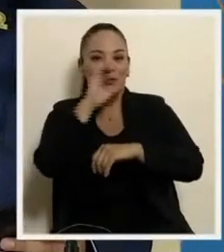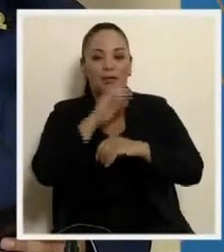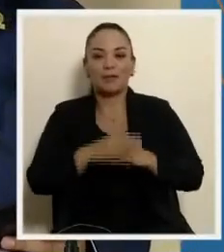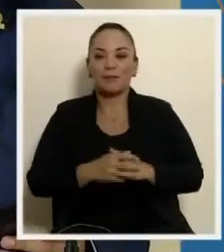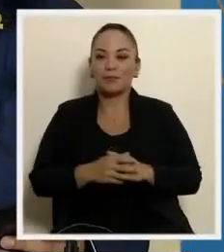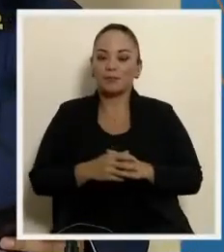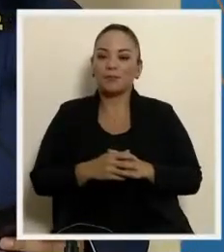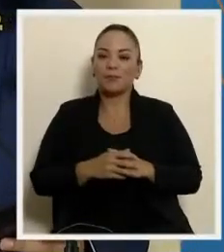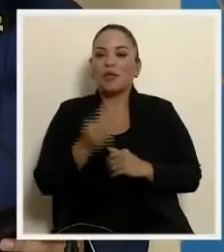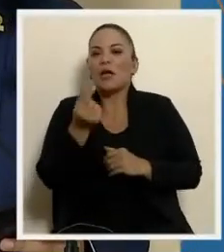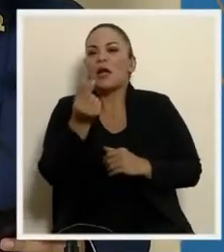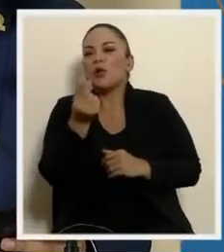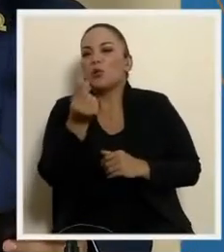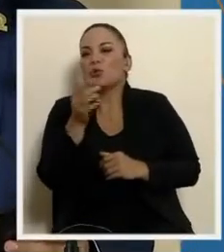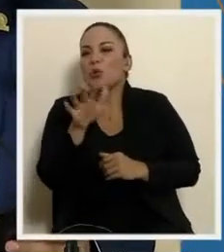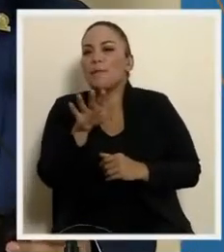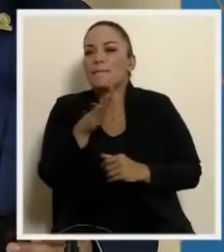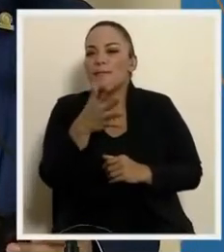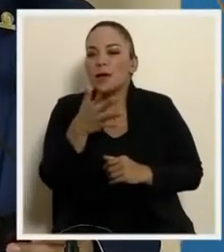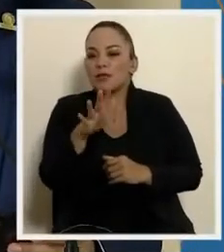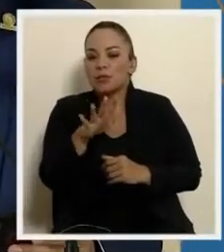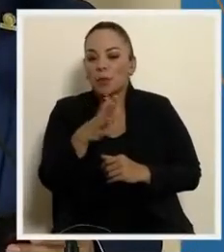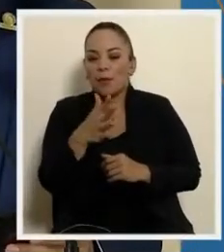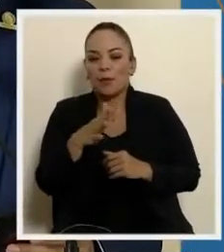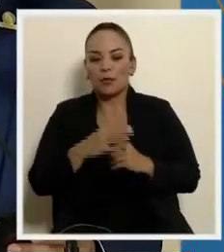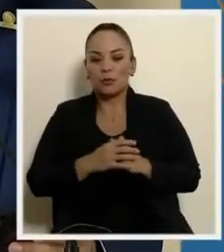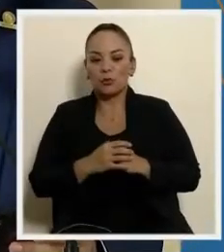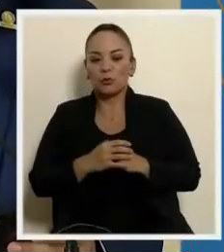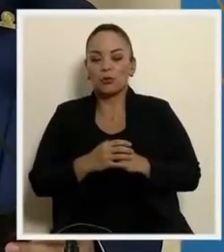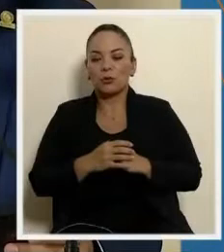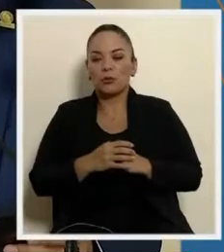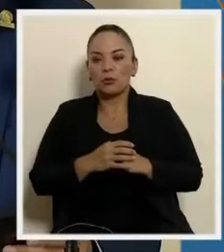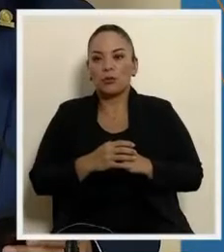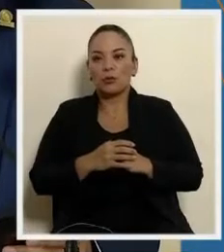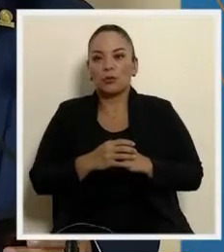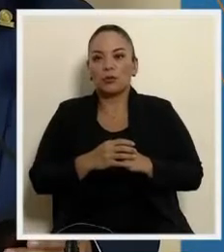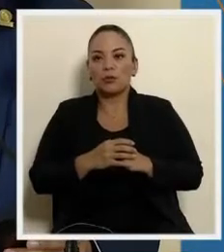pero el costo anda más o menos por el orden de los